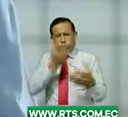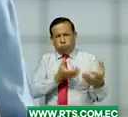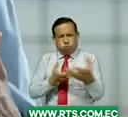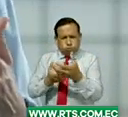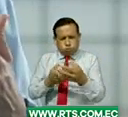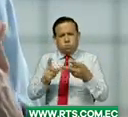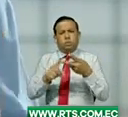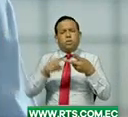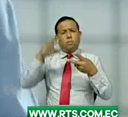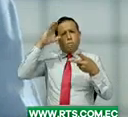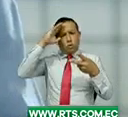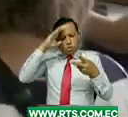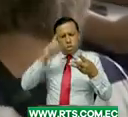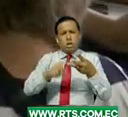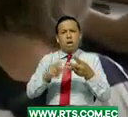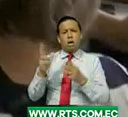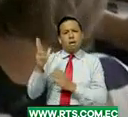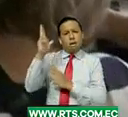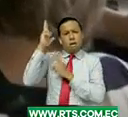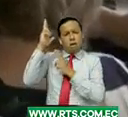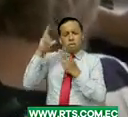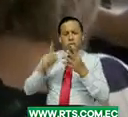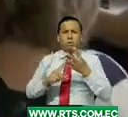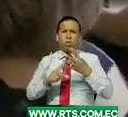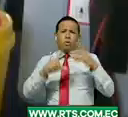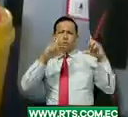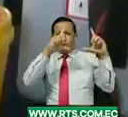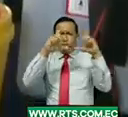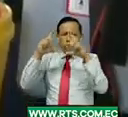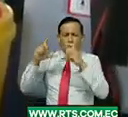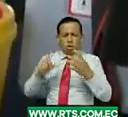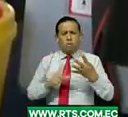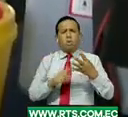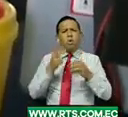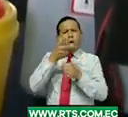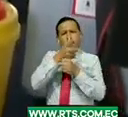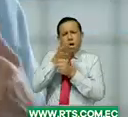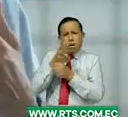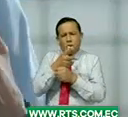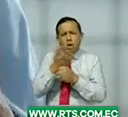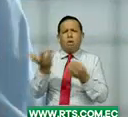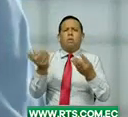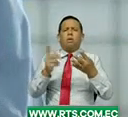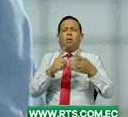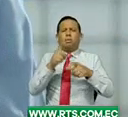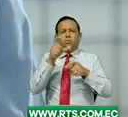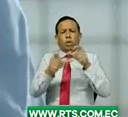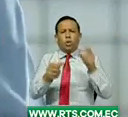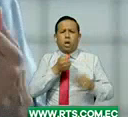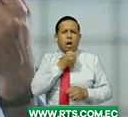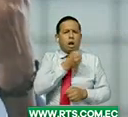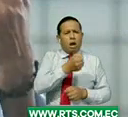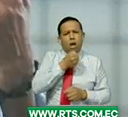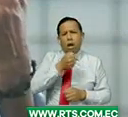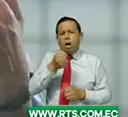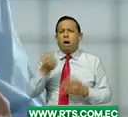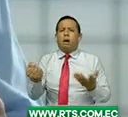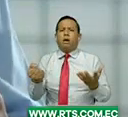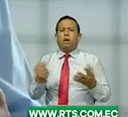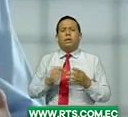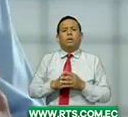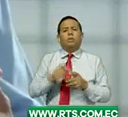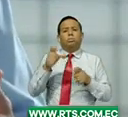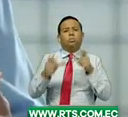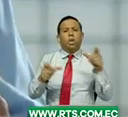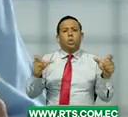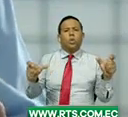Nacional, ejércitos, fotógrafos, camarógrafos, periodistas, todo